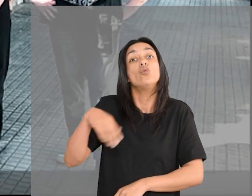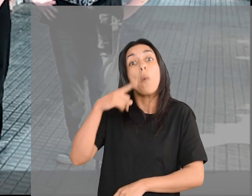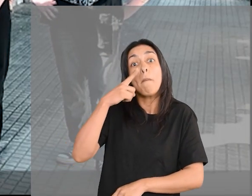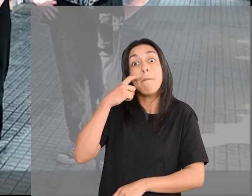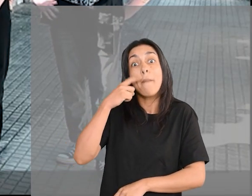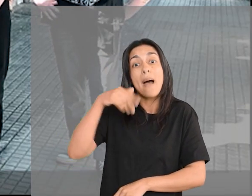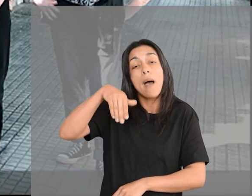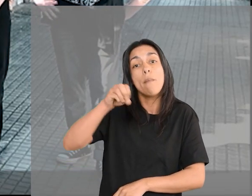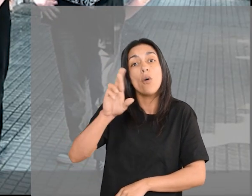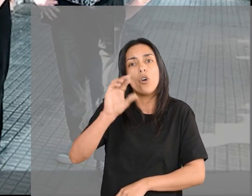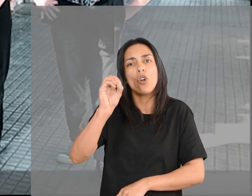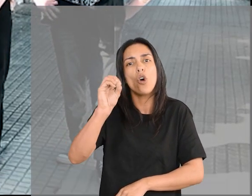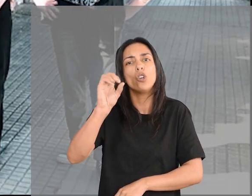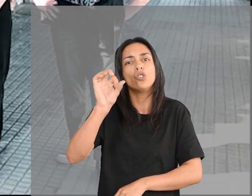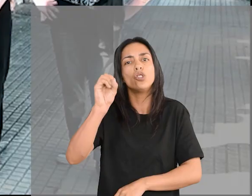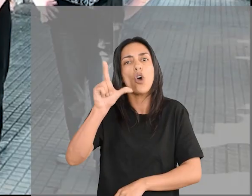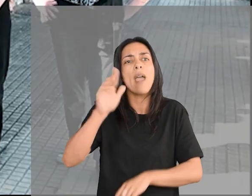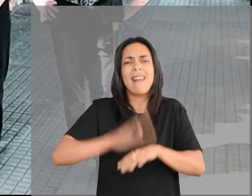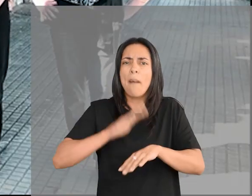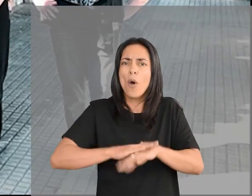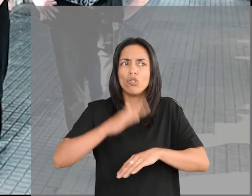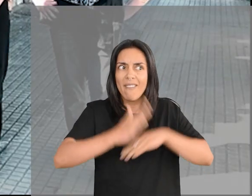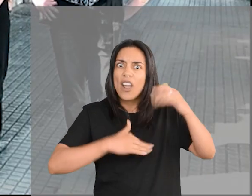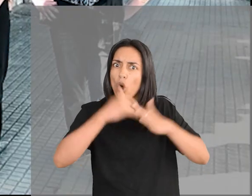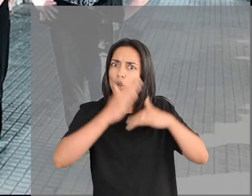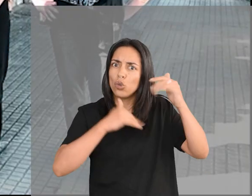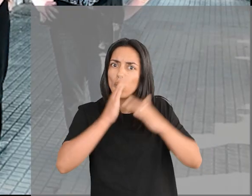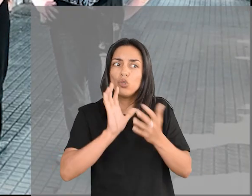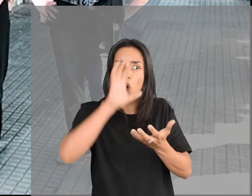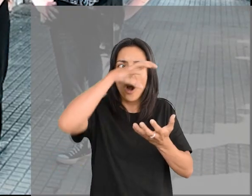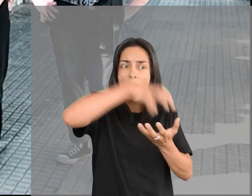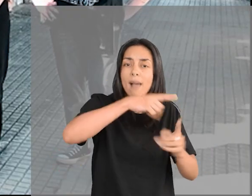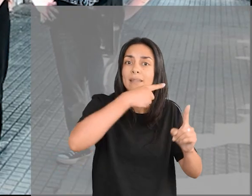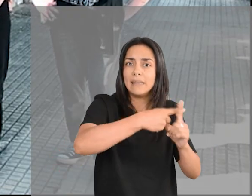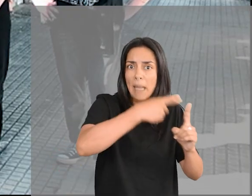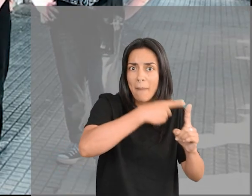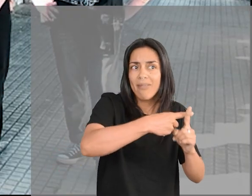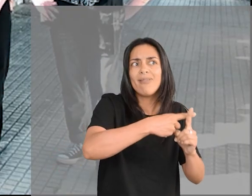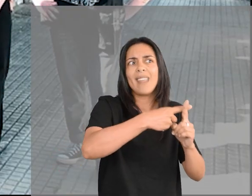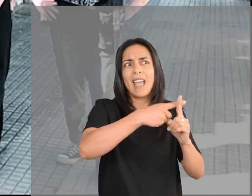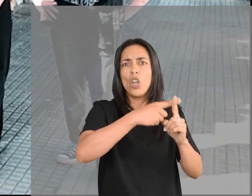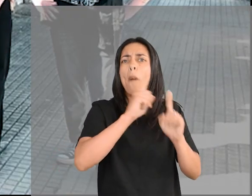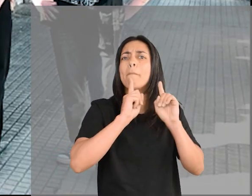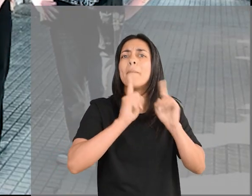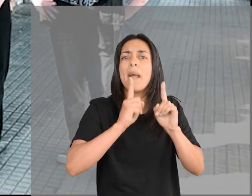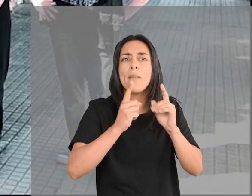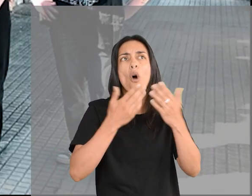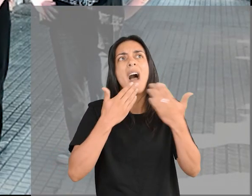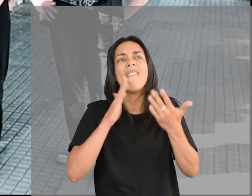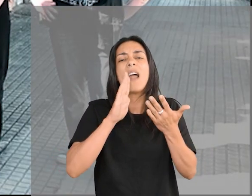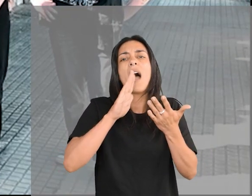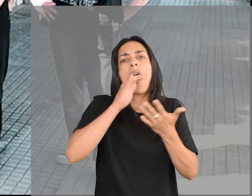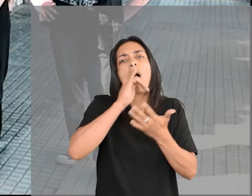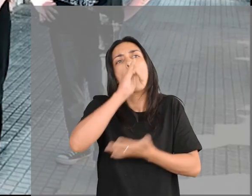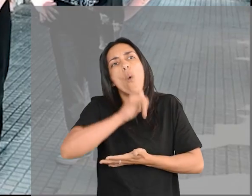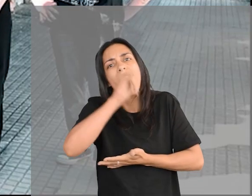el responsable de la construcción del cementerio de los Tapes Grande, que Juan José Morosoli realiza el cuento Los albañiles de los Tapes.